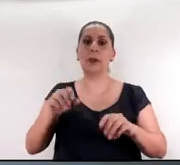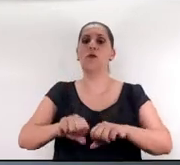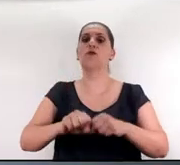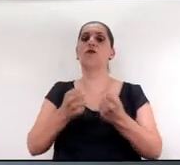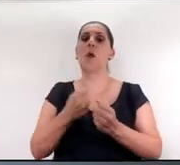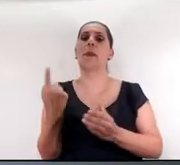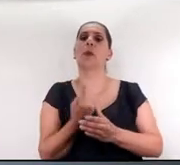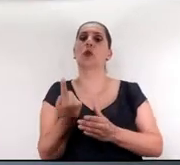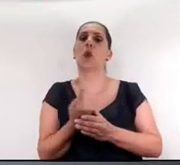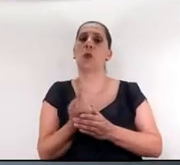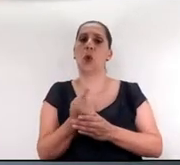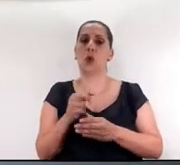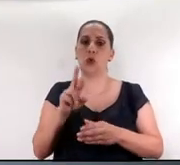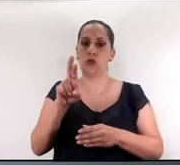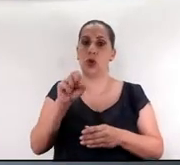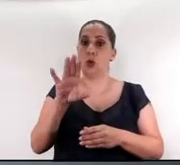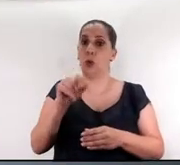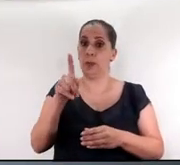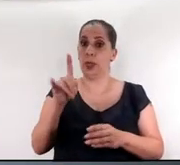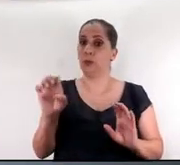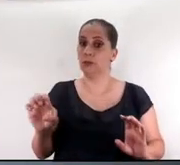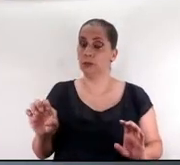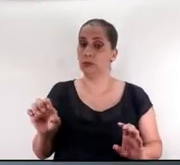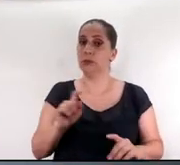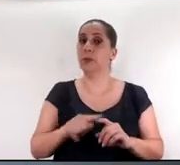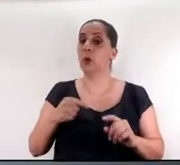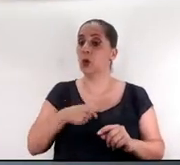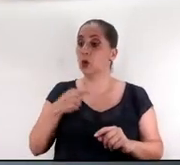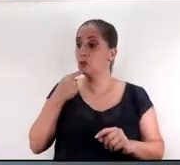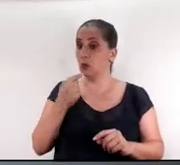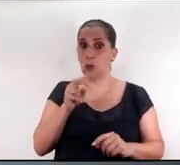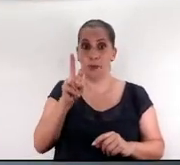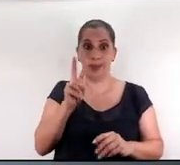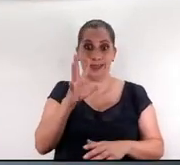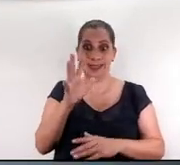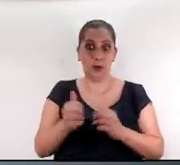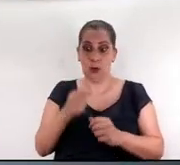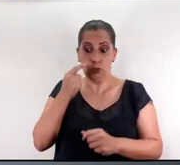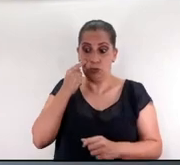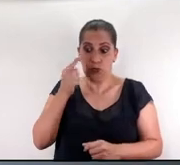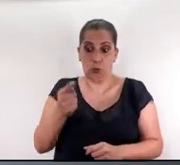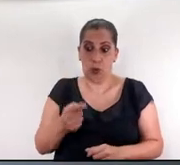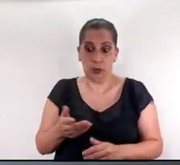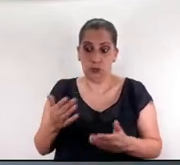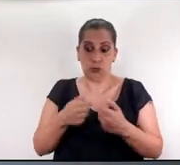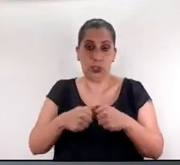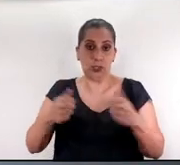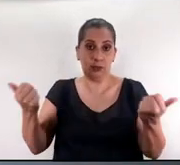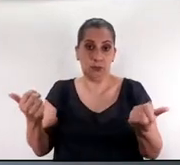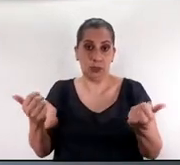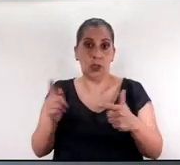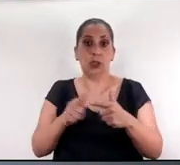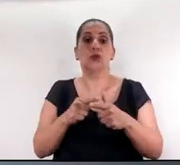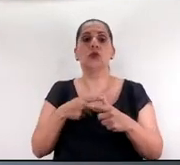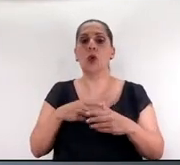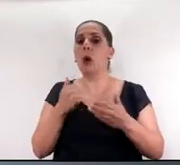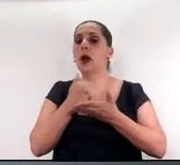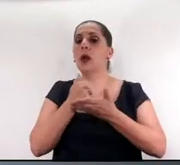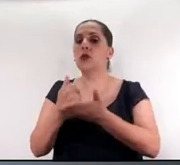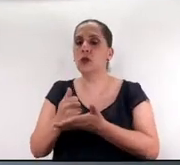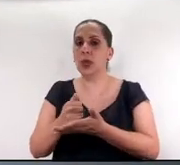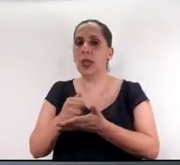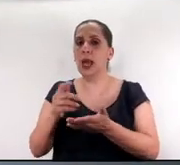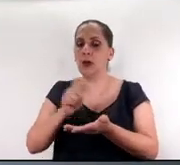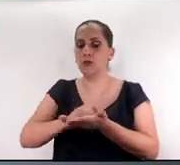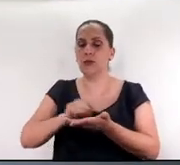monopolio Recope. Pero digo que si no, quiero que en 25 años, no lo he visto que se rompa, yo ayudé a redactar